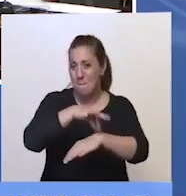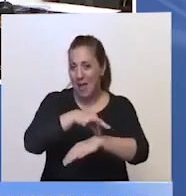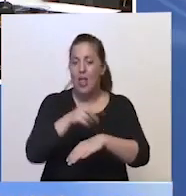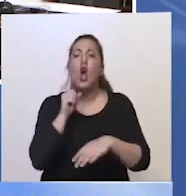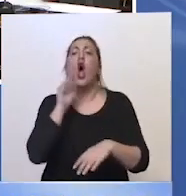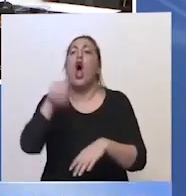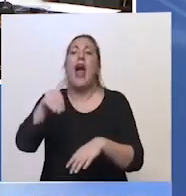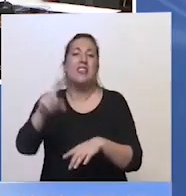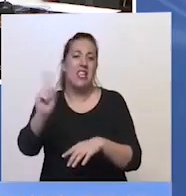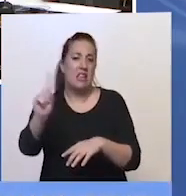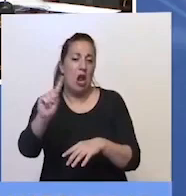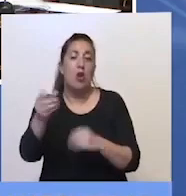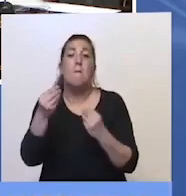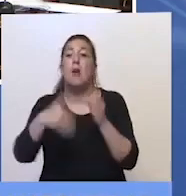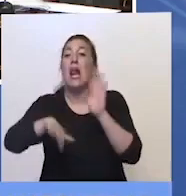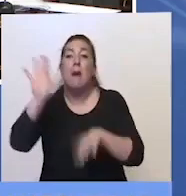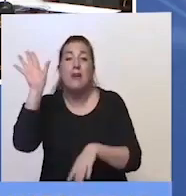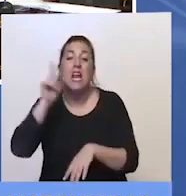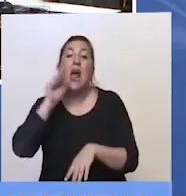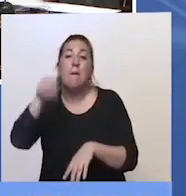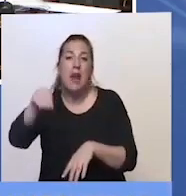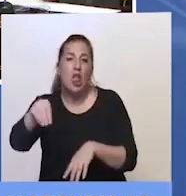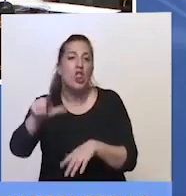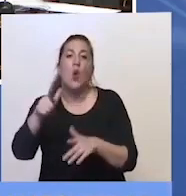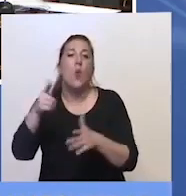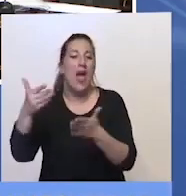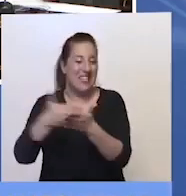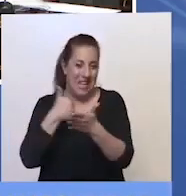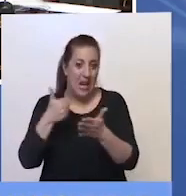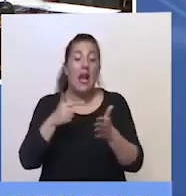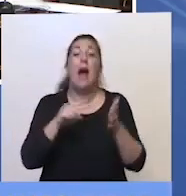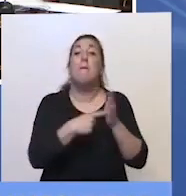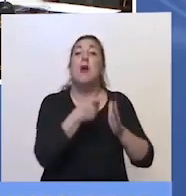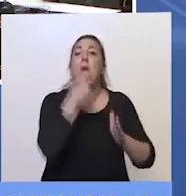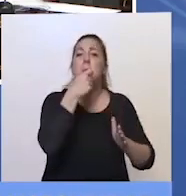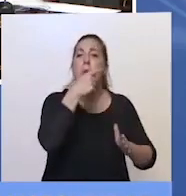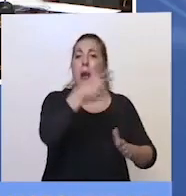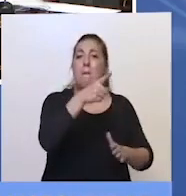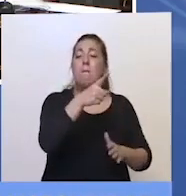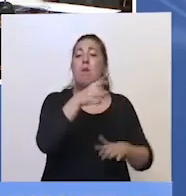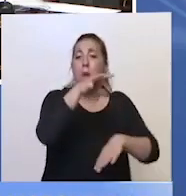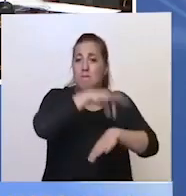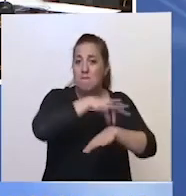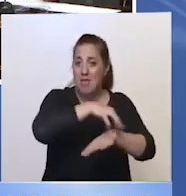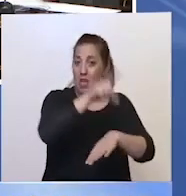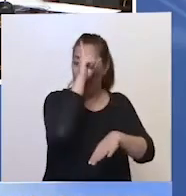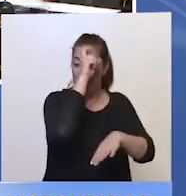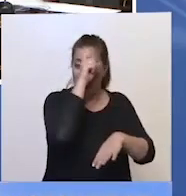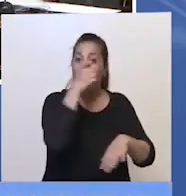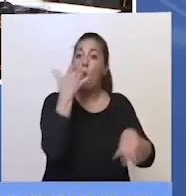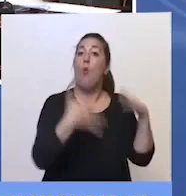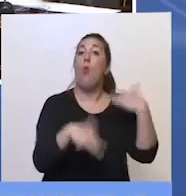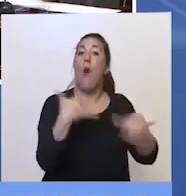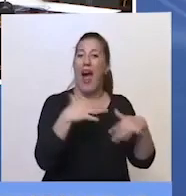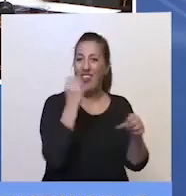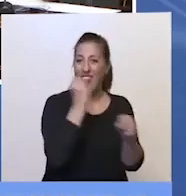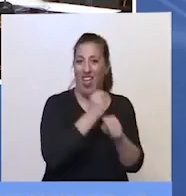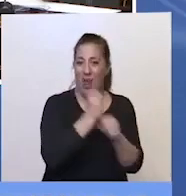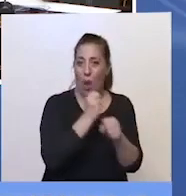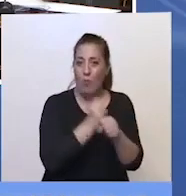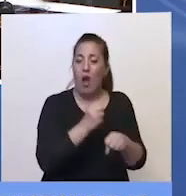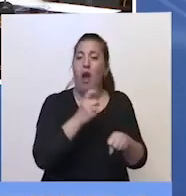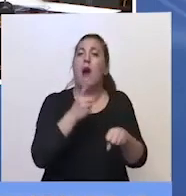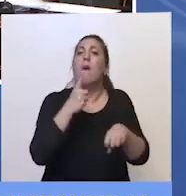horas extras porque en la mayoría de los casos las horas extras están excluidas, pero sí las guardias, que esas guardias, por